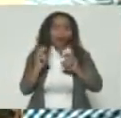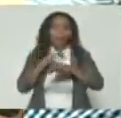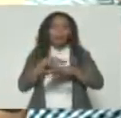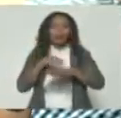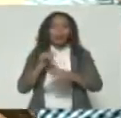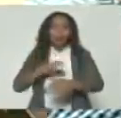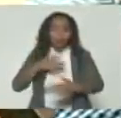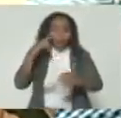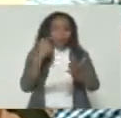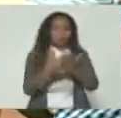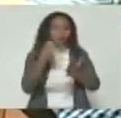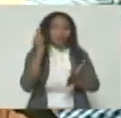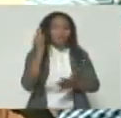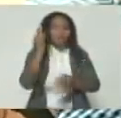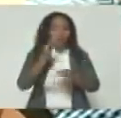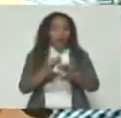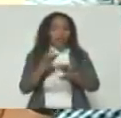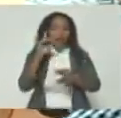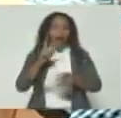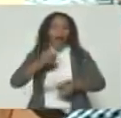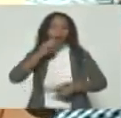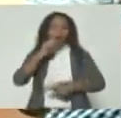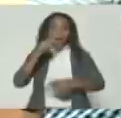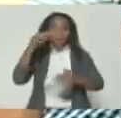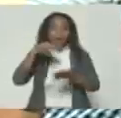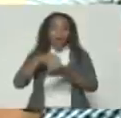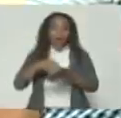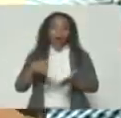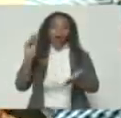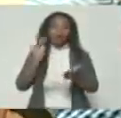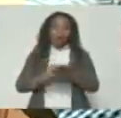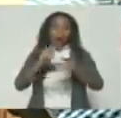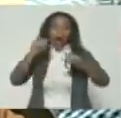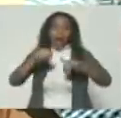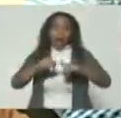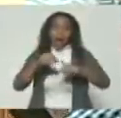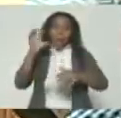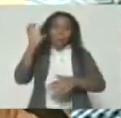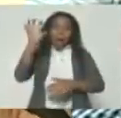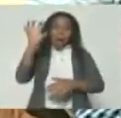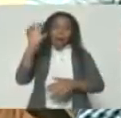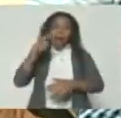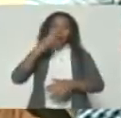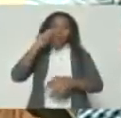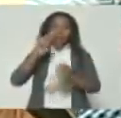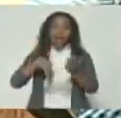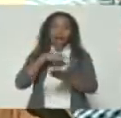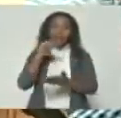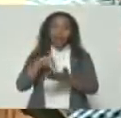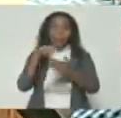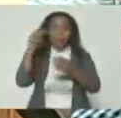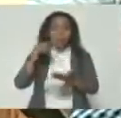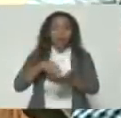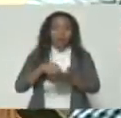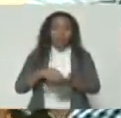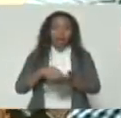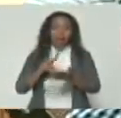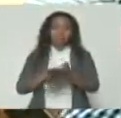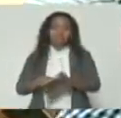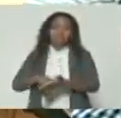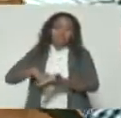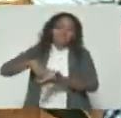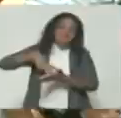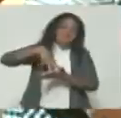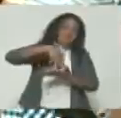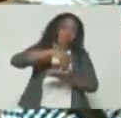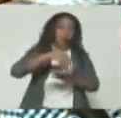fe de la calidad del café mirandino que ya vuelve a aparecer en el mapa del café nacional. Así que Miranda está levantándose no